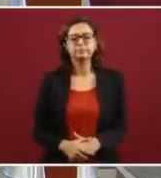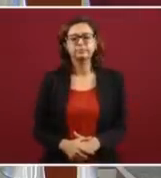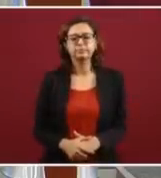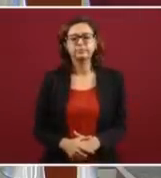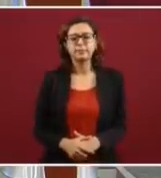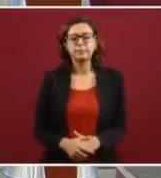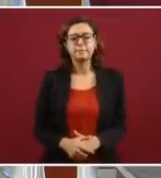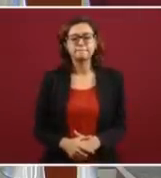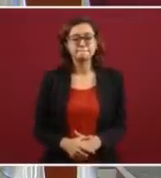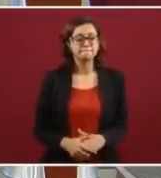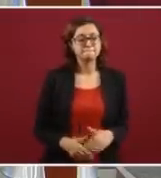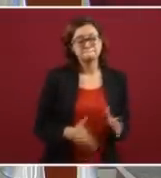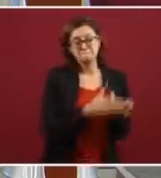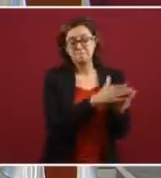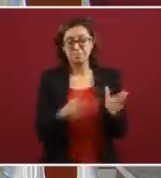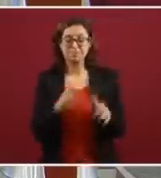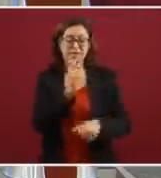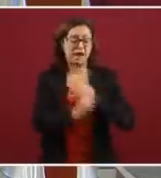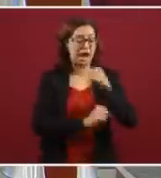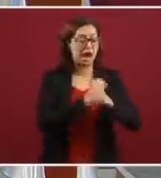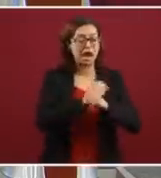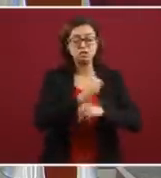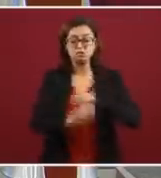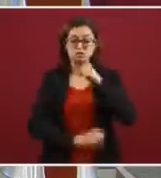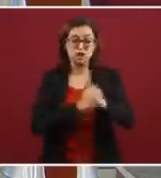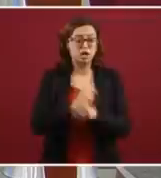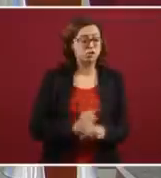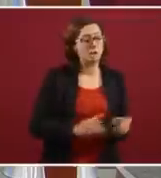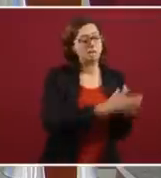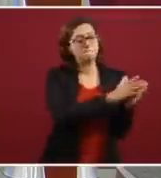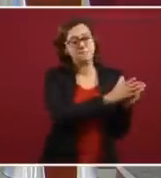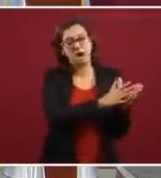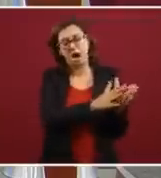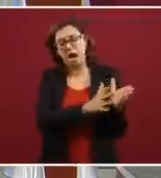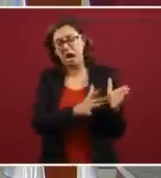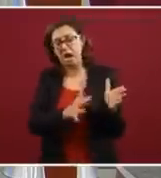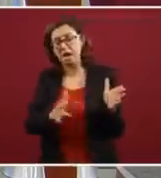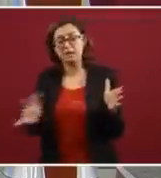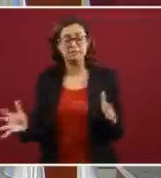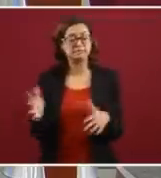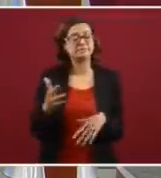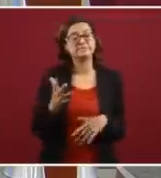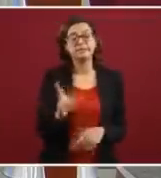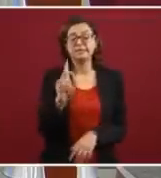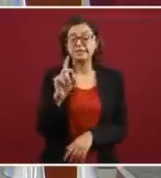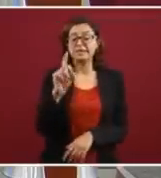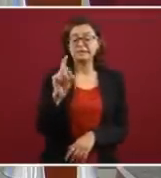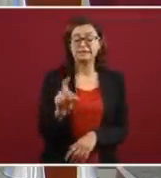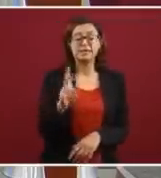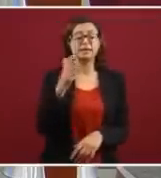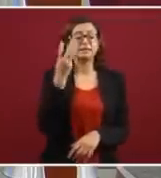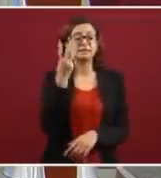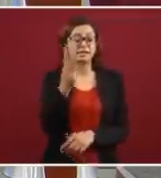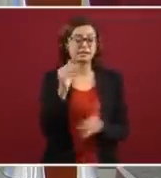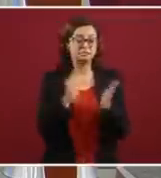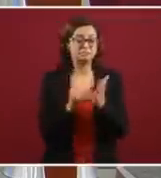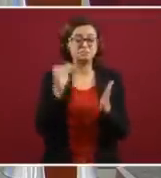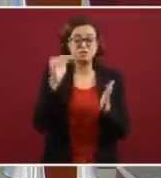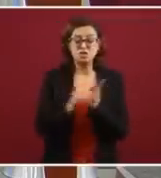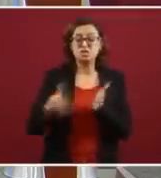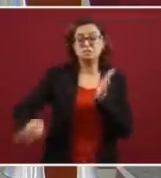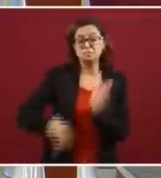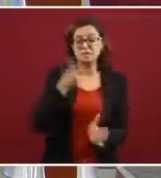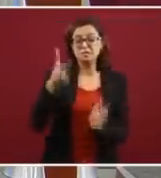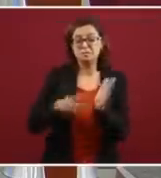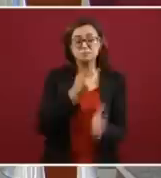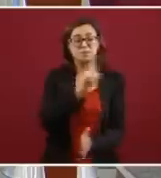marcó sexenios e incluso décadas. 33 millones de delitos y